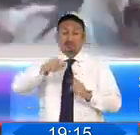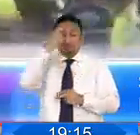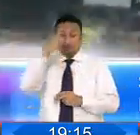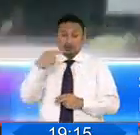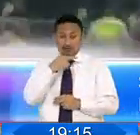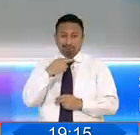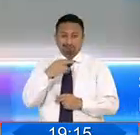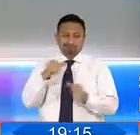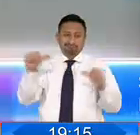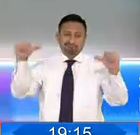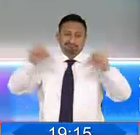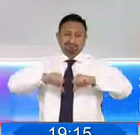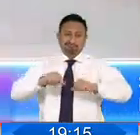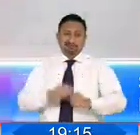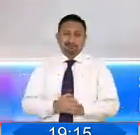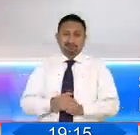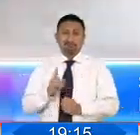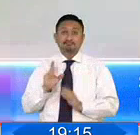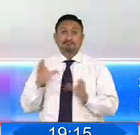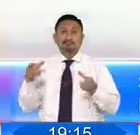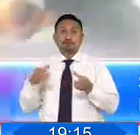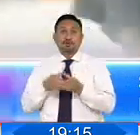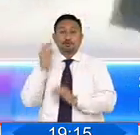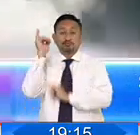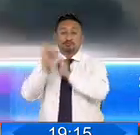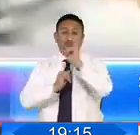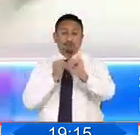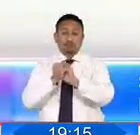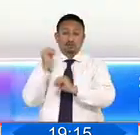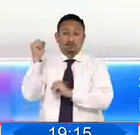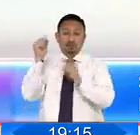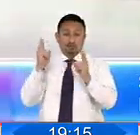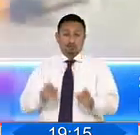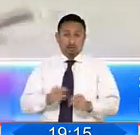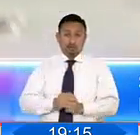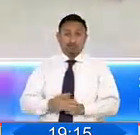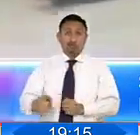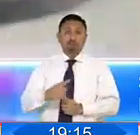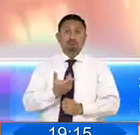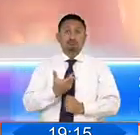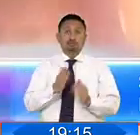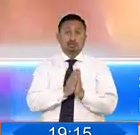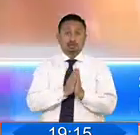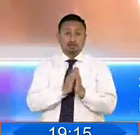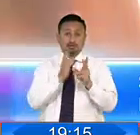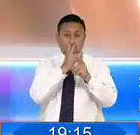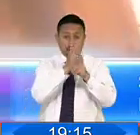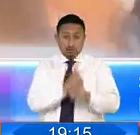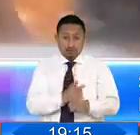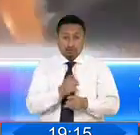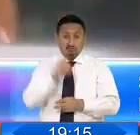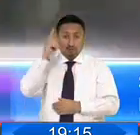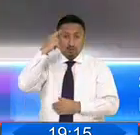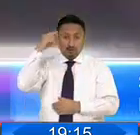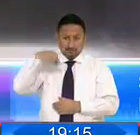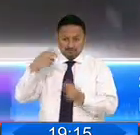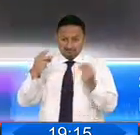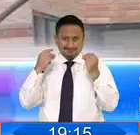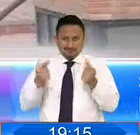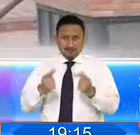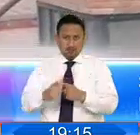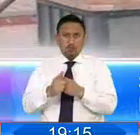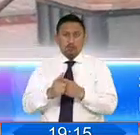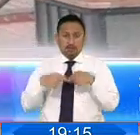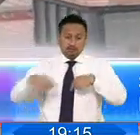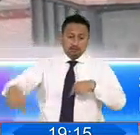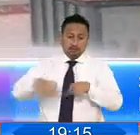fallido. Y en la Comisión Interamericana de Derechos Humanos pesa una solicitud de medidas cautelares para que el gobierno tome acciones